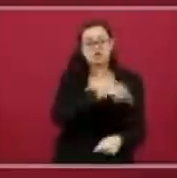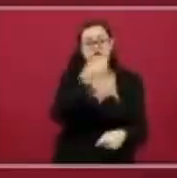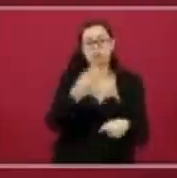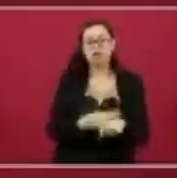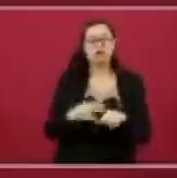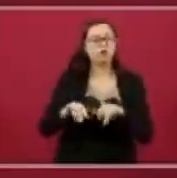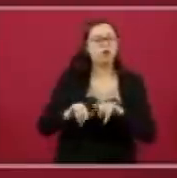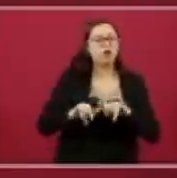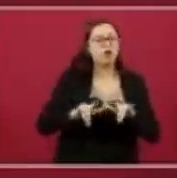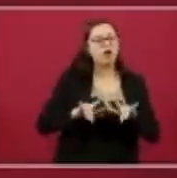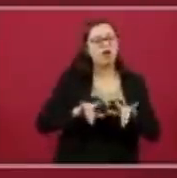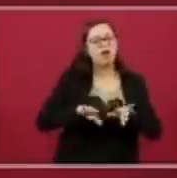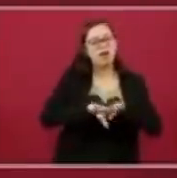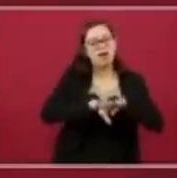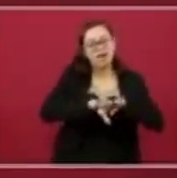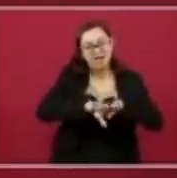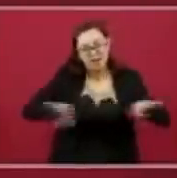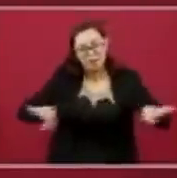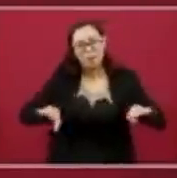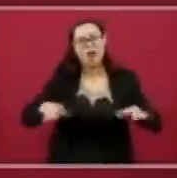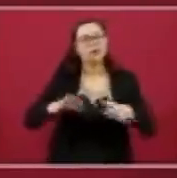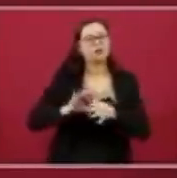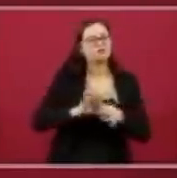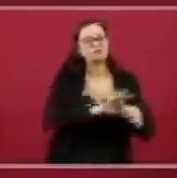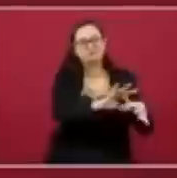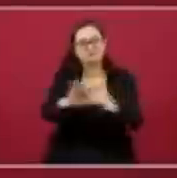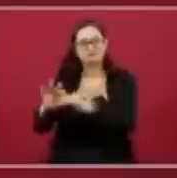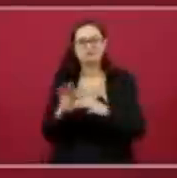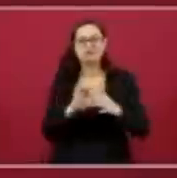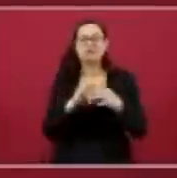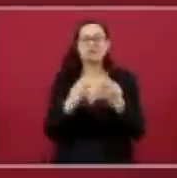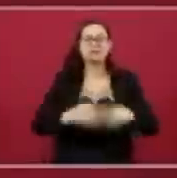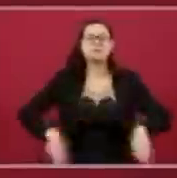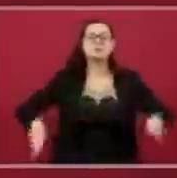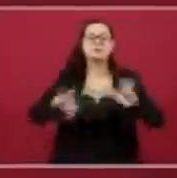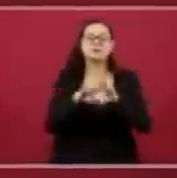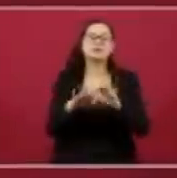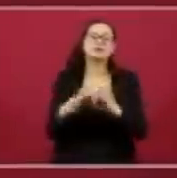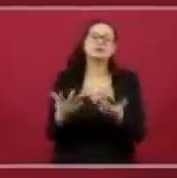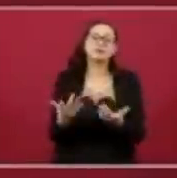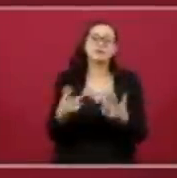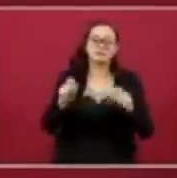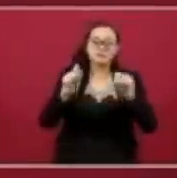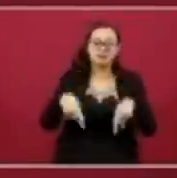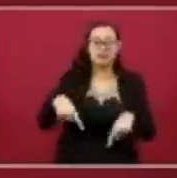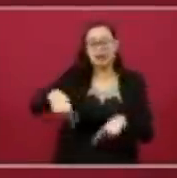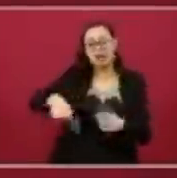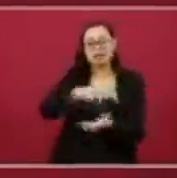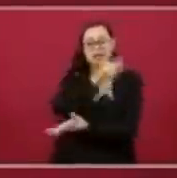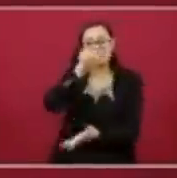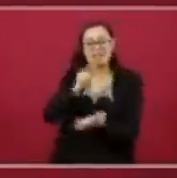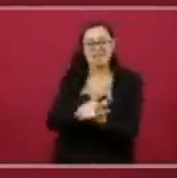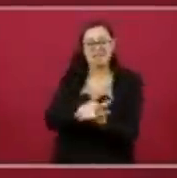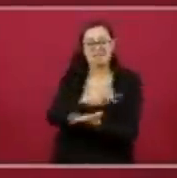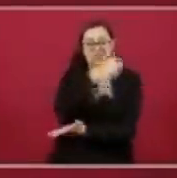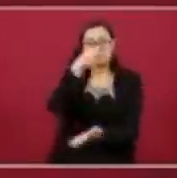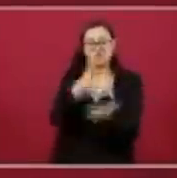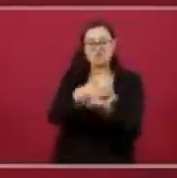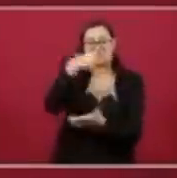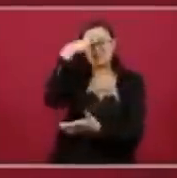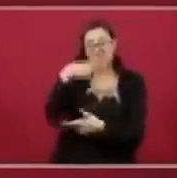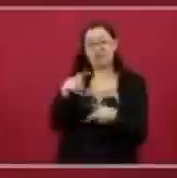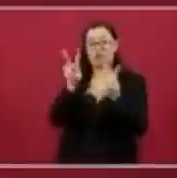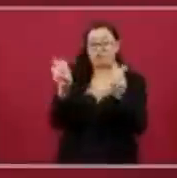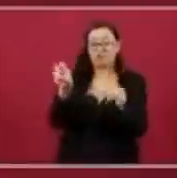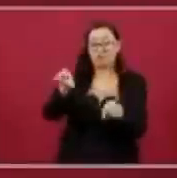estos principios básicos y fundamentales. Desde luego, en la Ciudad de México, la ley del notariado es una ley que